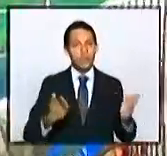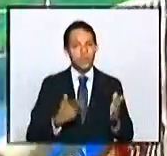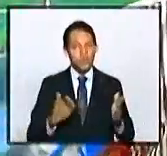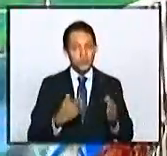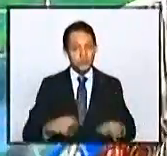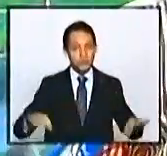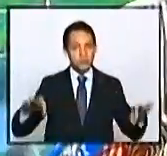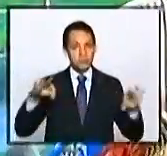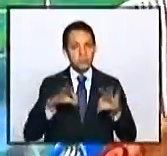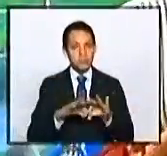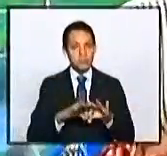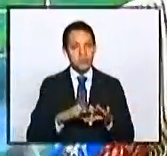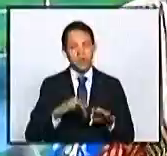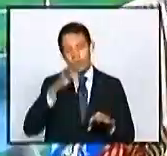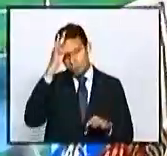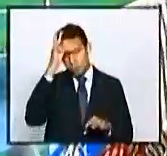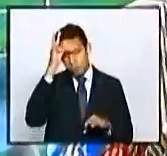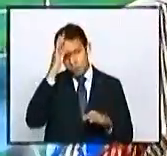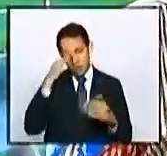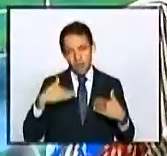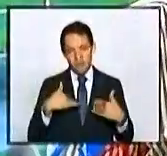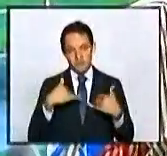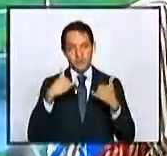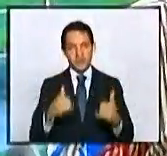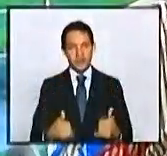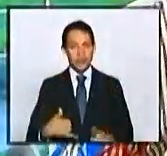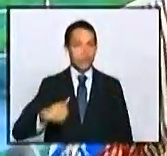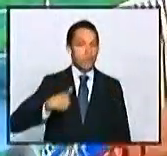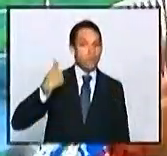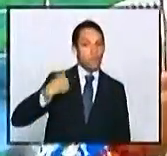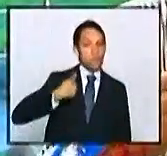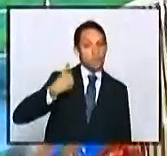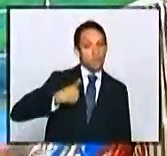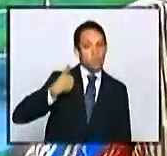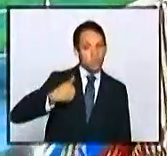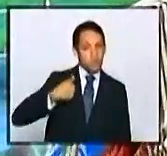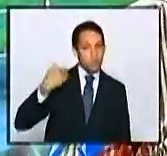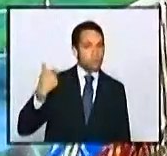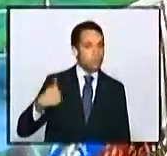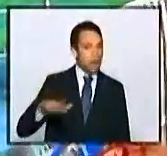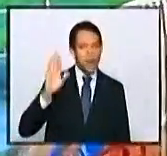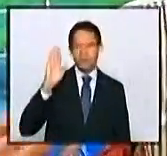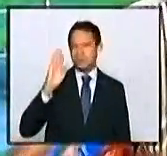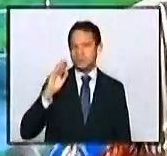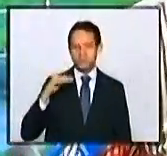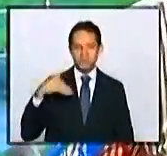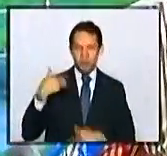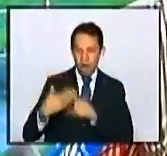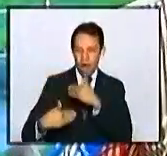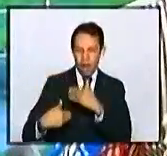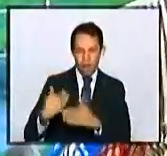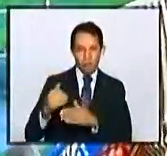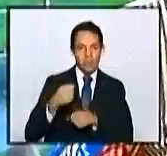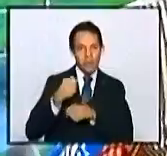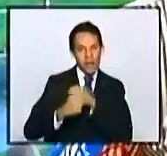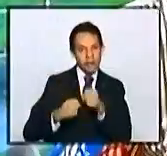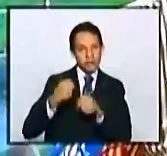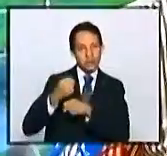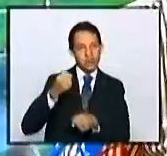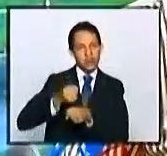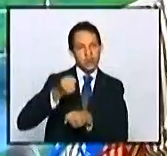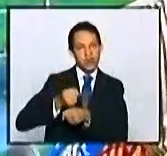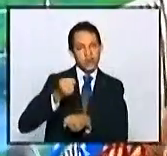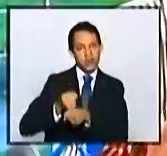Producto de la Clínica de la Felicidad, nos llega un joven universitario con todo un recorrido, con todo un camino, que producto de